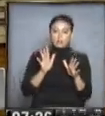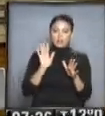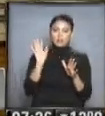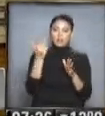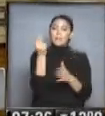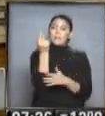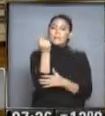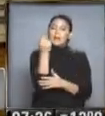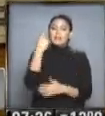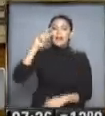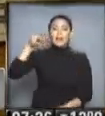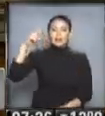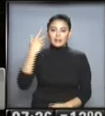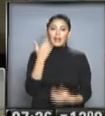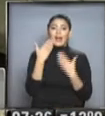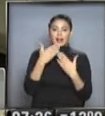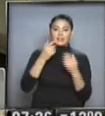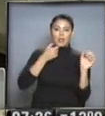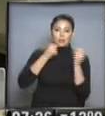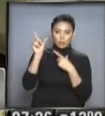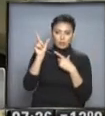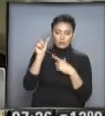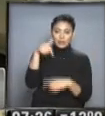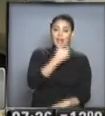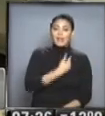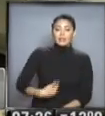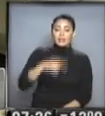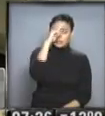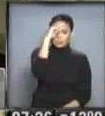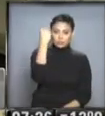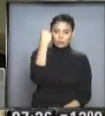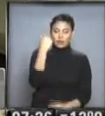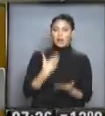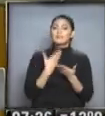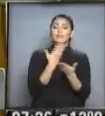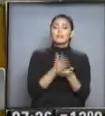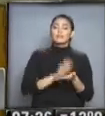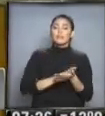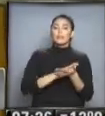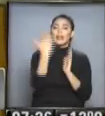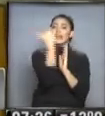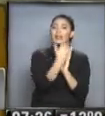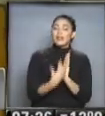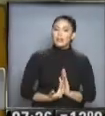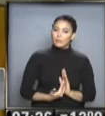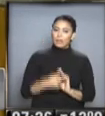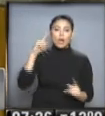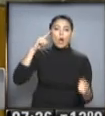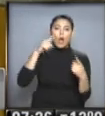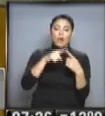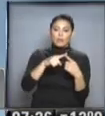divisas provenientes de la exportación. El Estado Nacional lo plantea como un régimen que tiene como